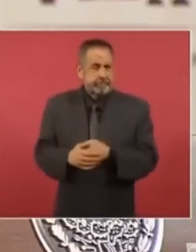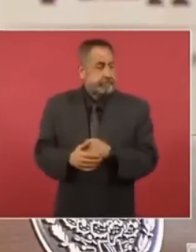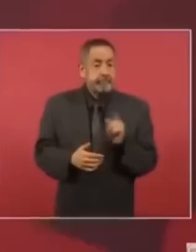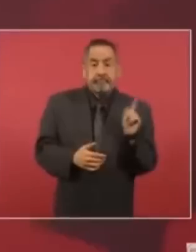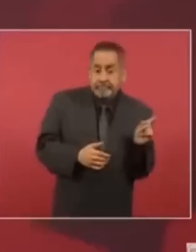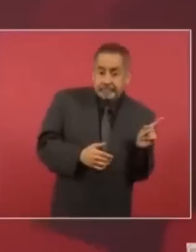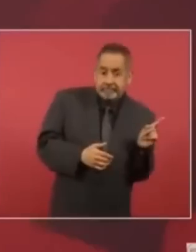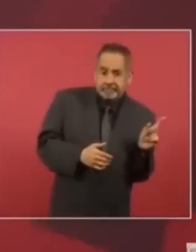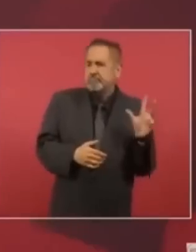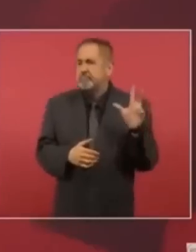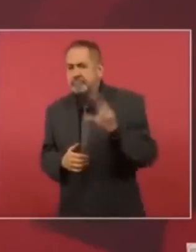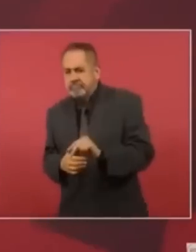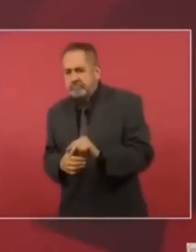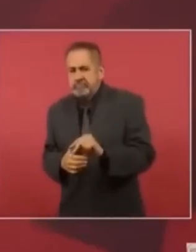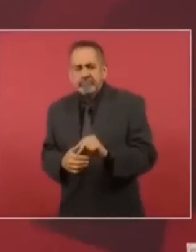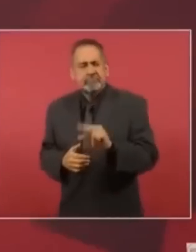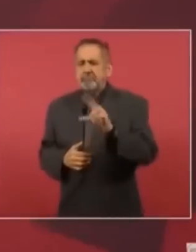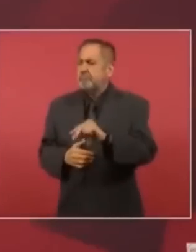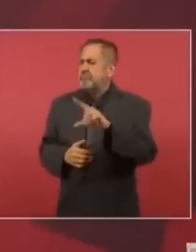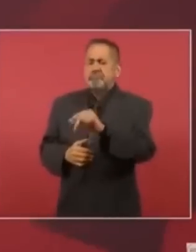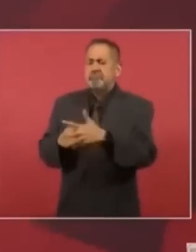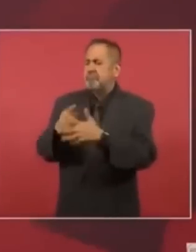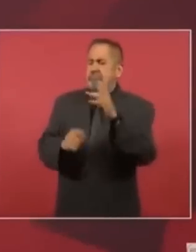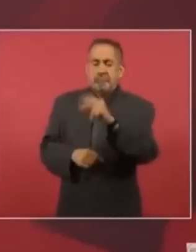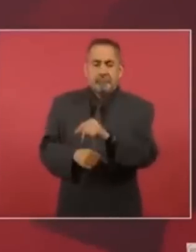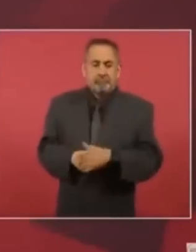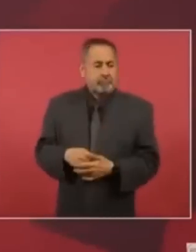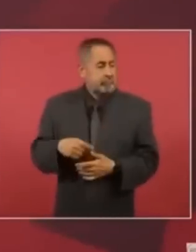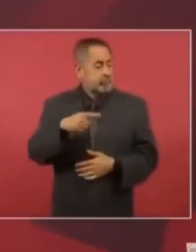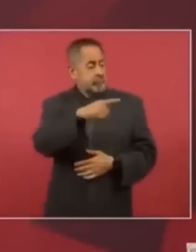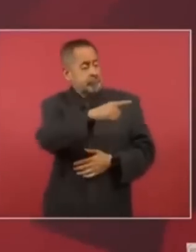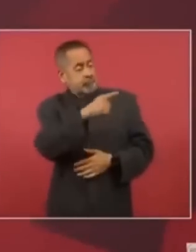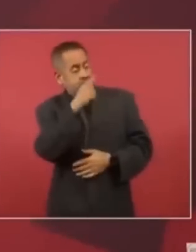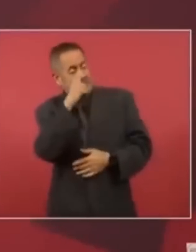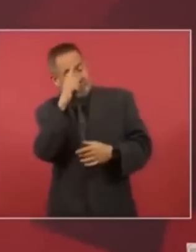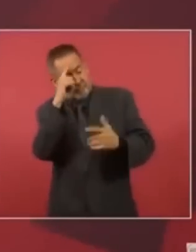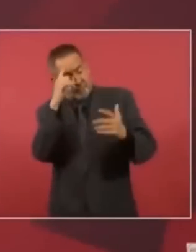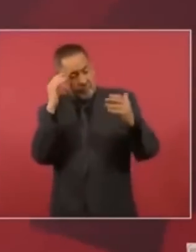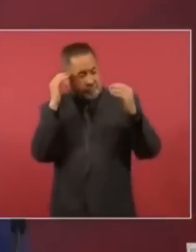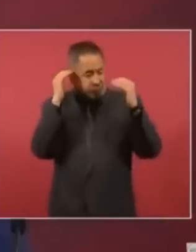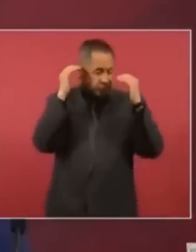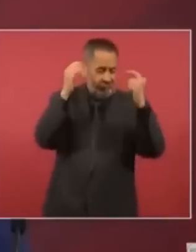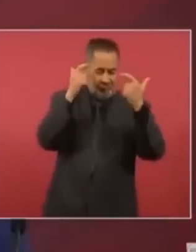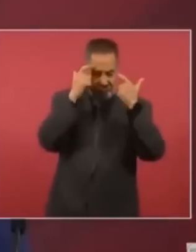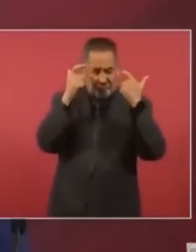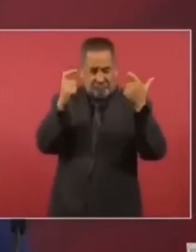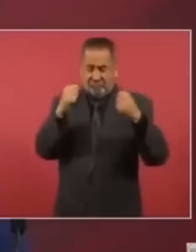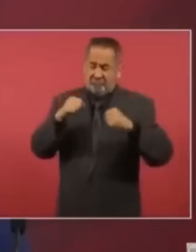Pero en un acto de prepotencia